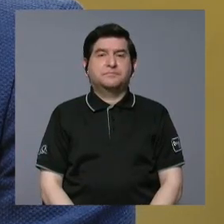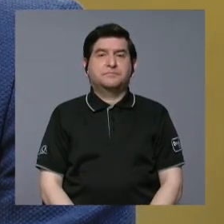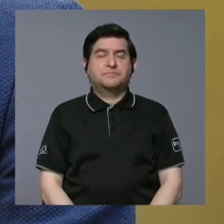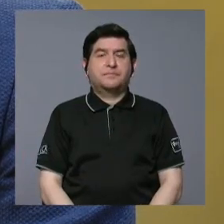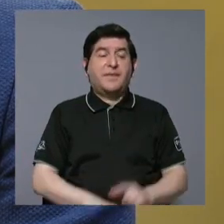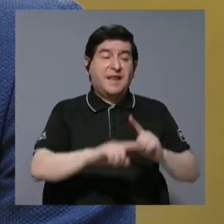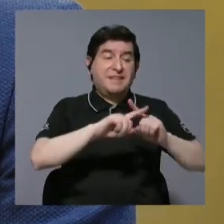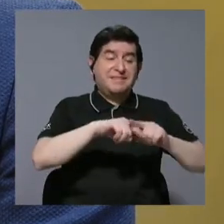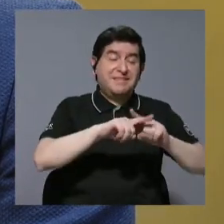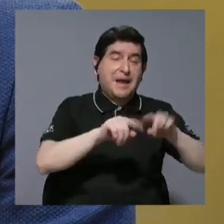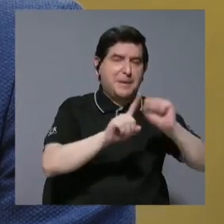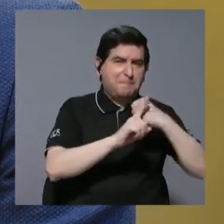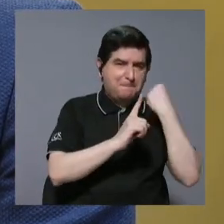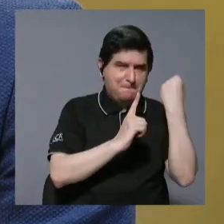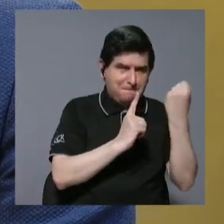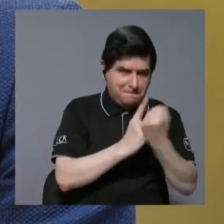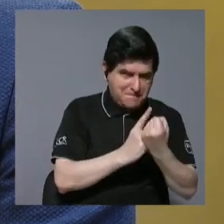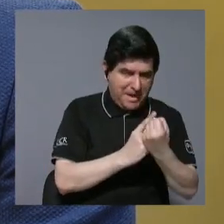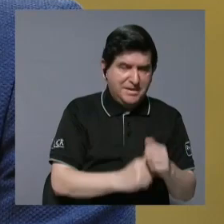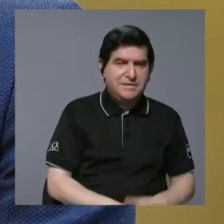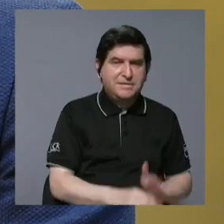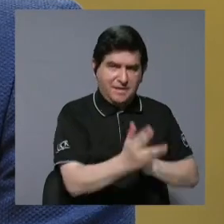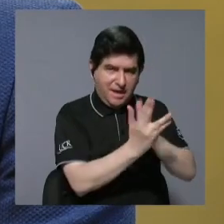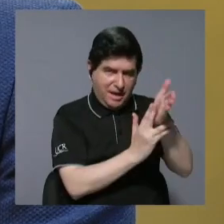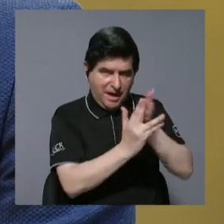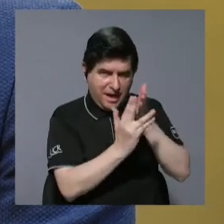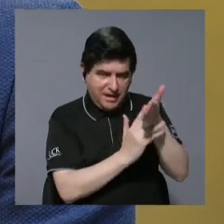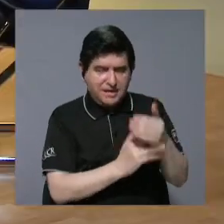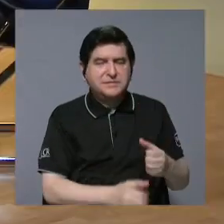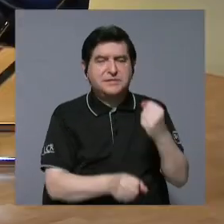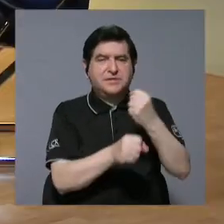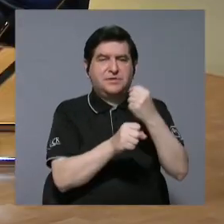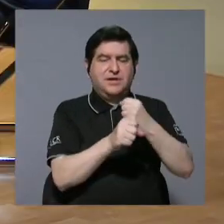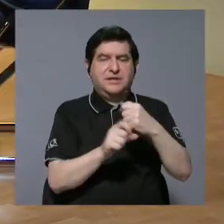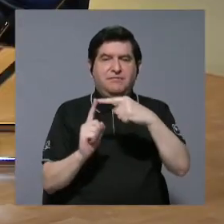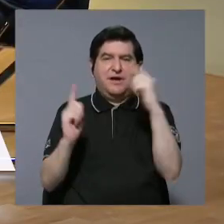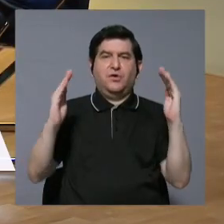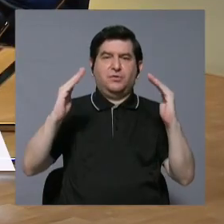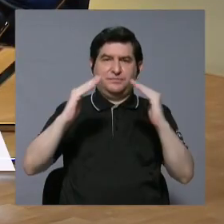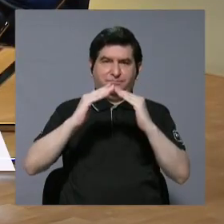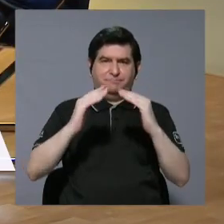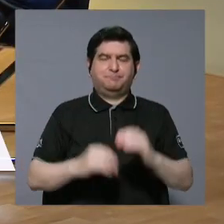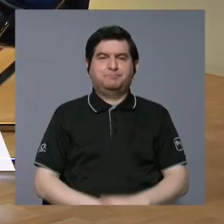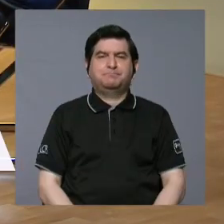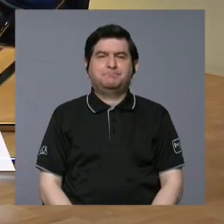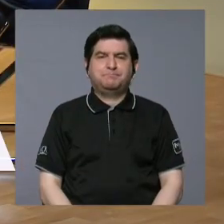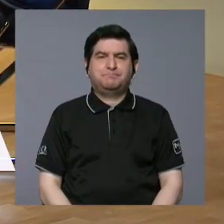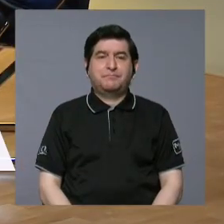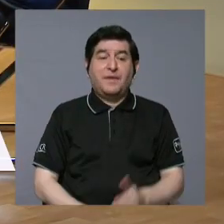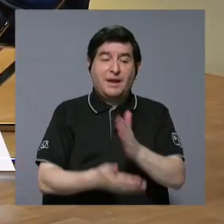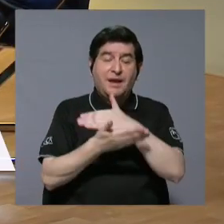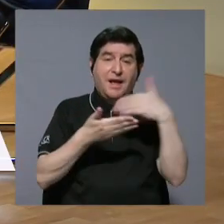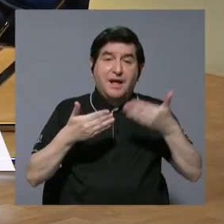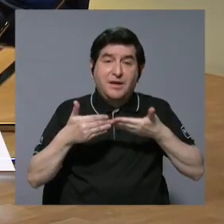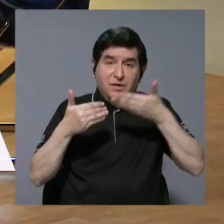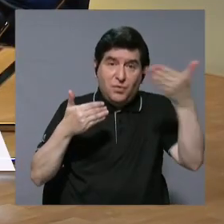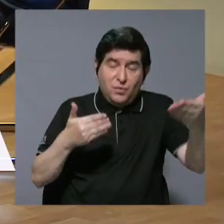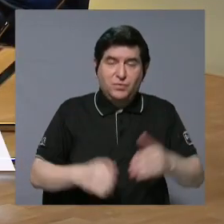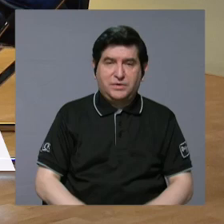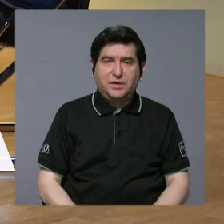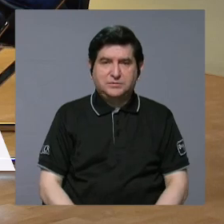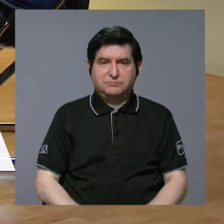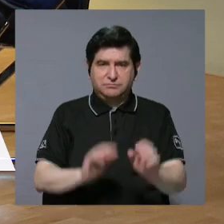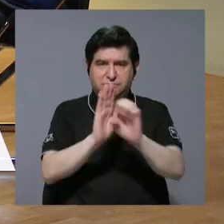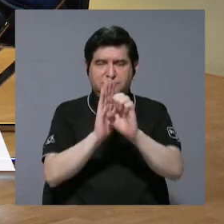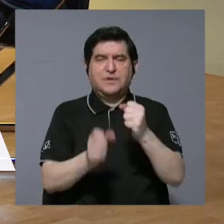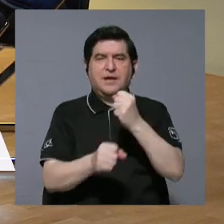dependiendo de las circunstancias que puede tener el acceso al teletrabajo. Lo cierto del caso es que algunos aspectos como